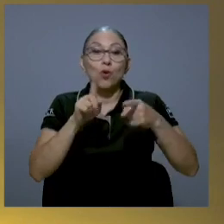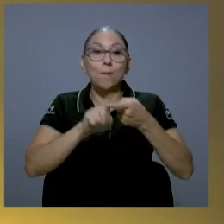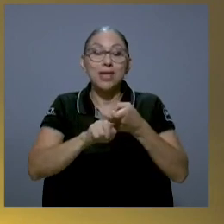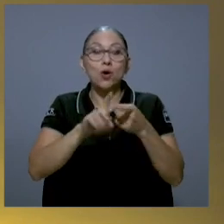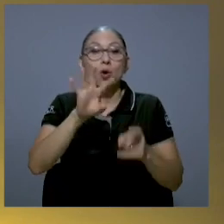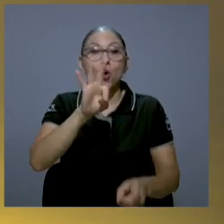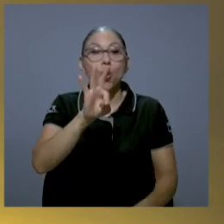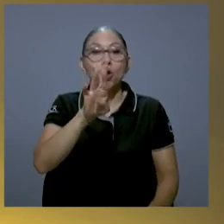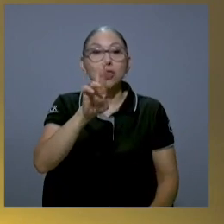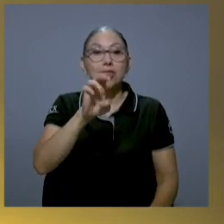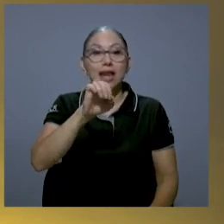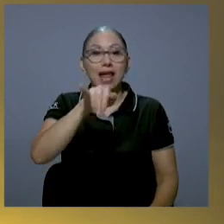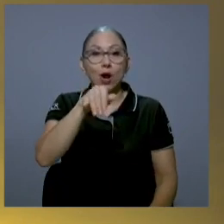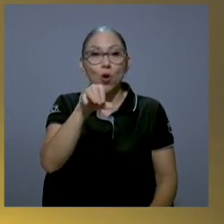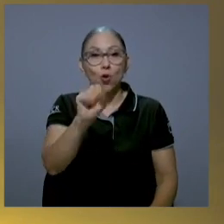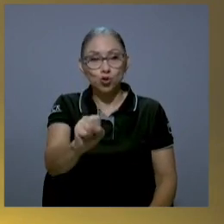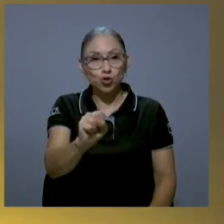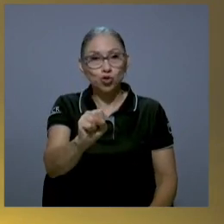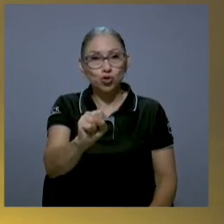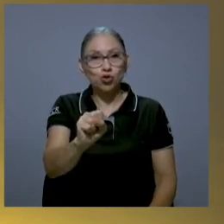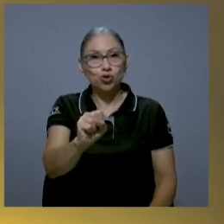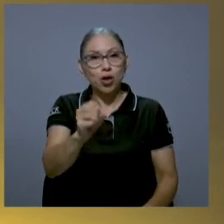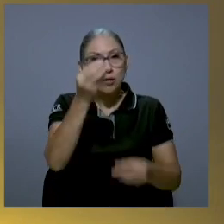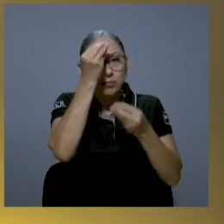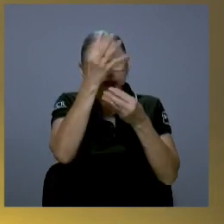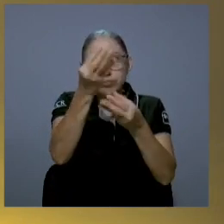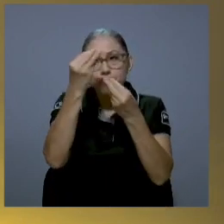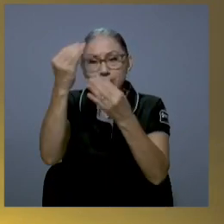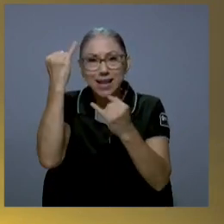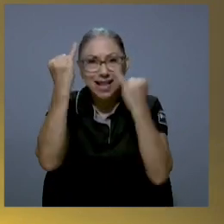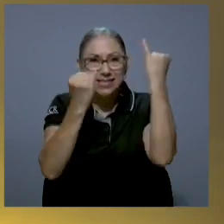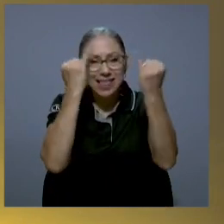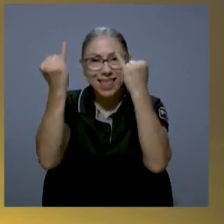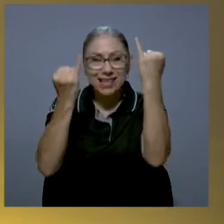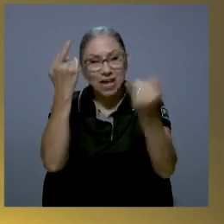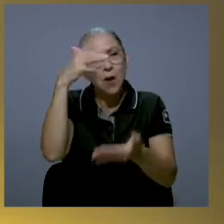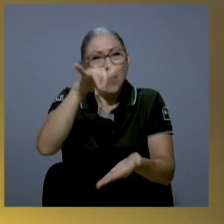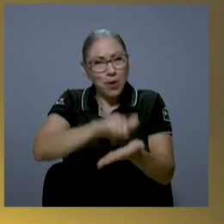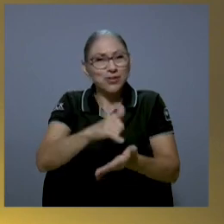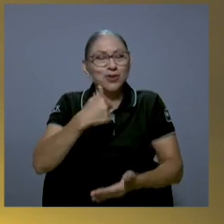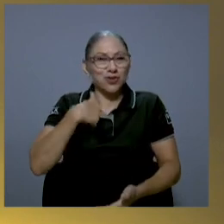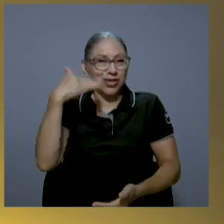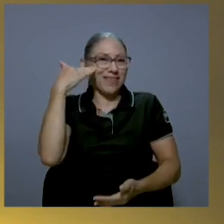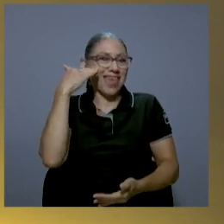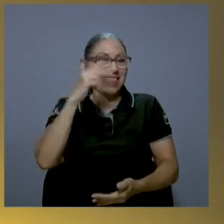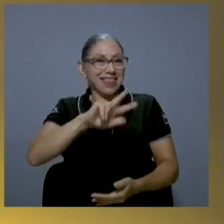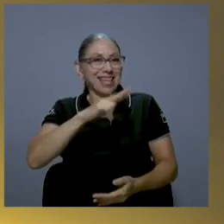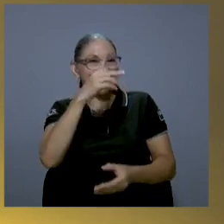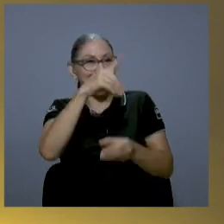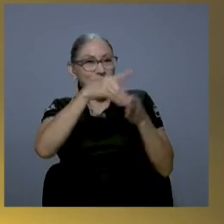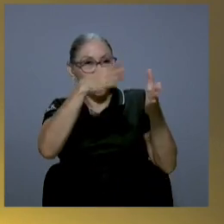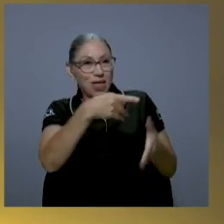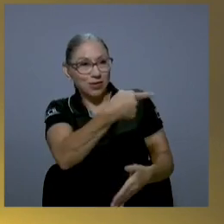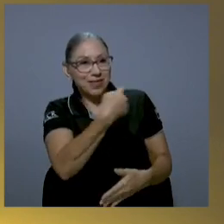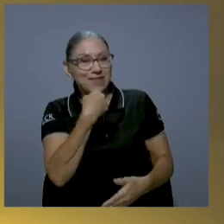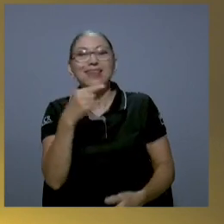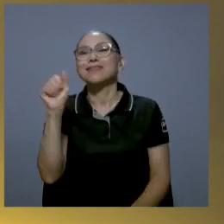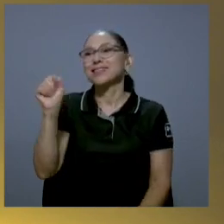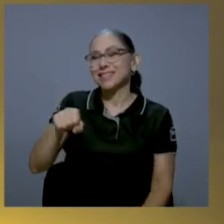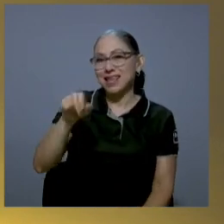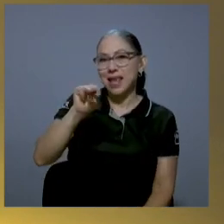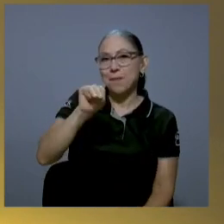gran difusor de las ideas de... Por eso yo sabía del tercer diputado que acabas de mencionar. De Mario Alberto Jiménez,